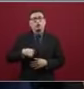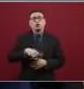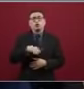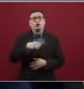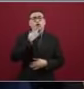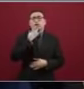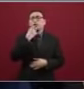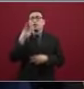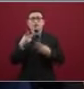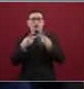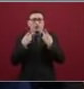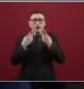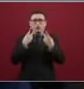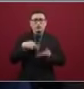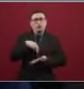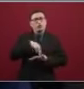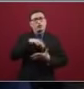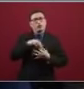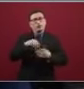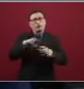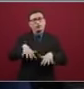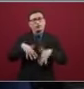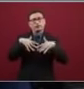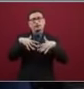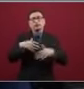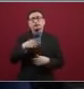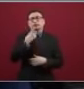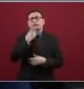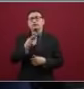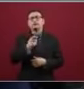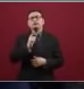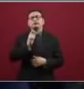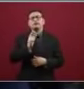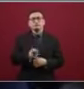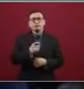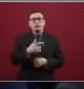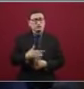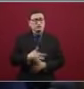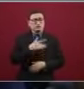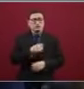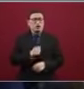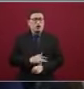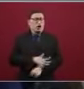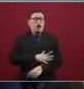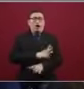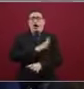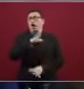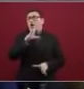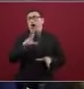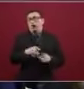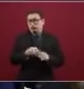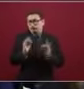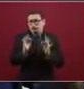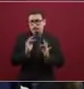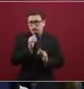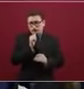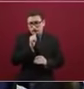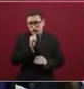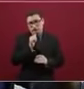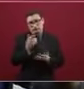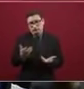en estas conferencias de satisfacción por los resultados, pero sí